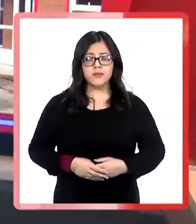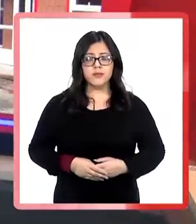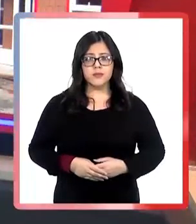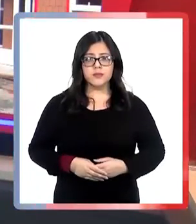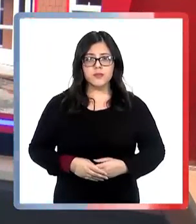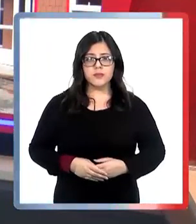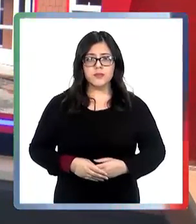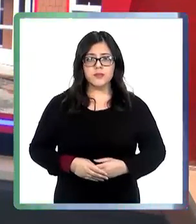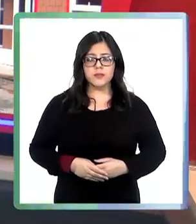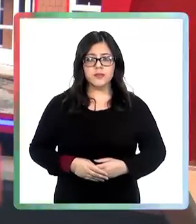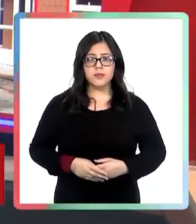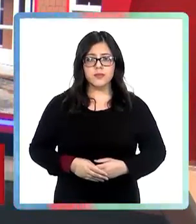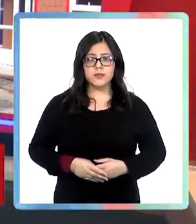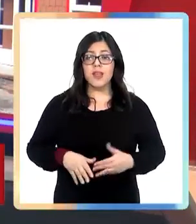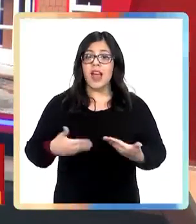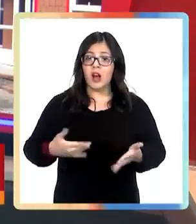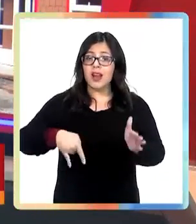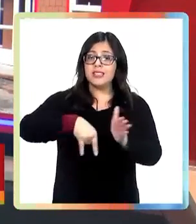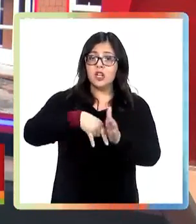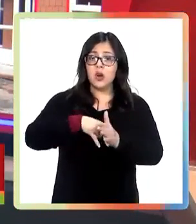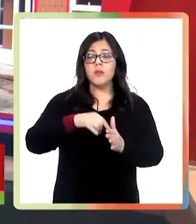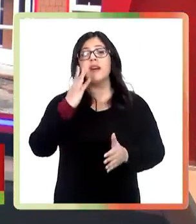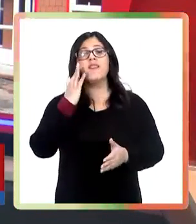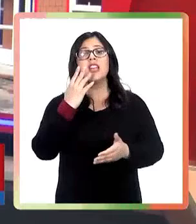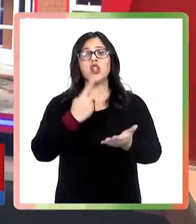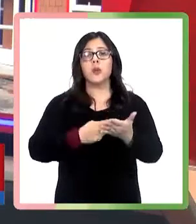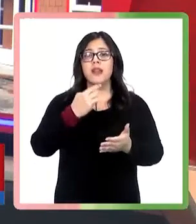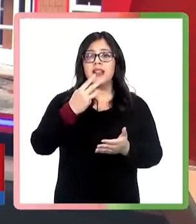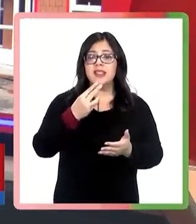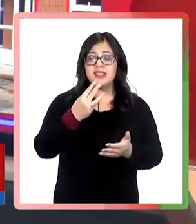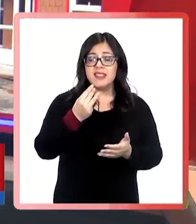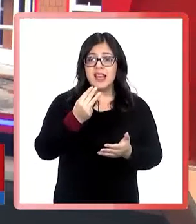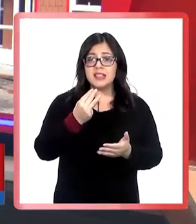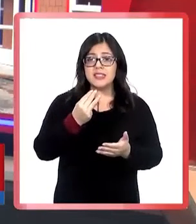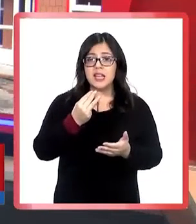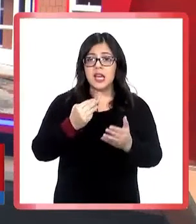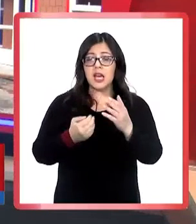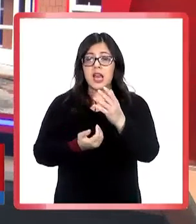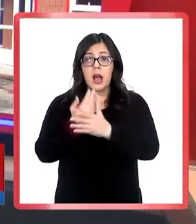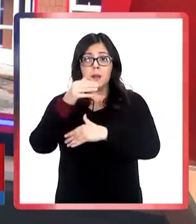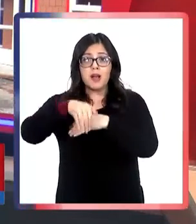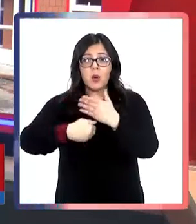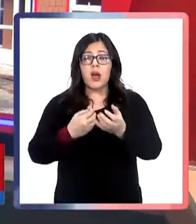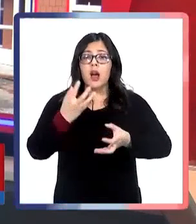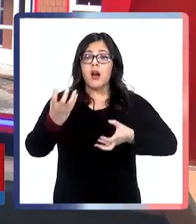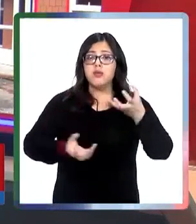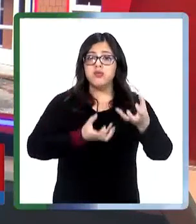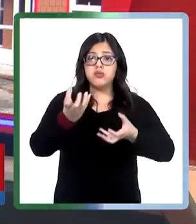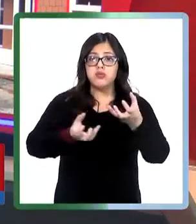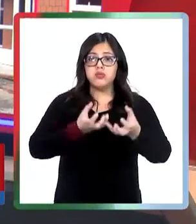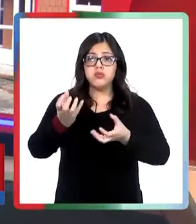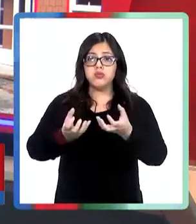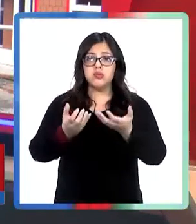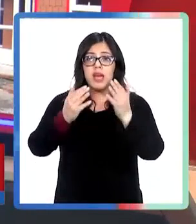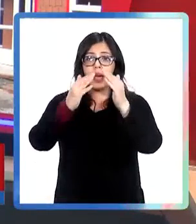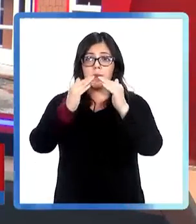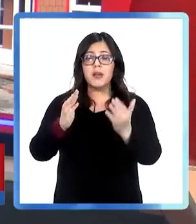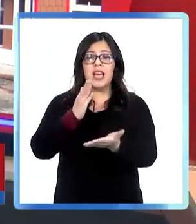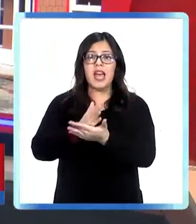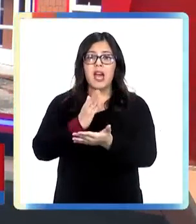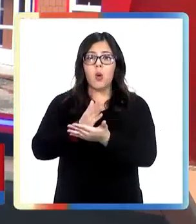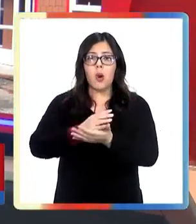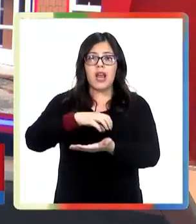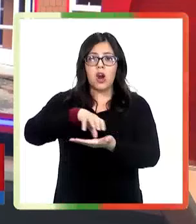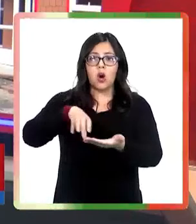Nos vamos a Chiloé. En abril de 2013, durante la madrugada, un incendio destruyó completamente la escuela de Compu en la comuna